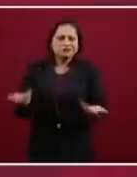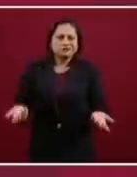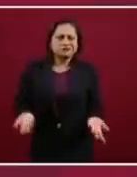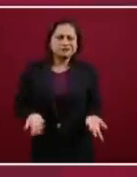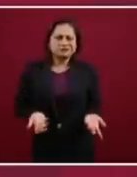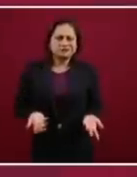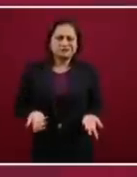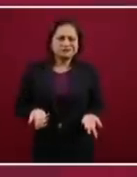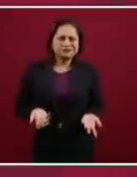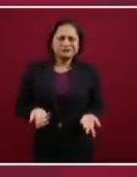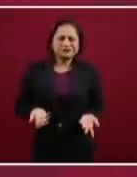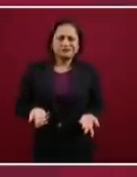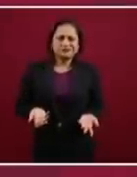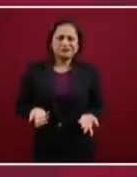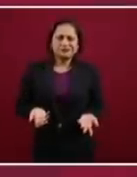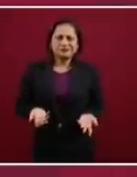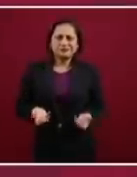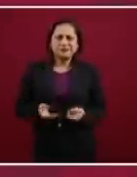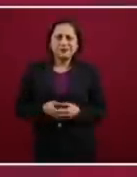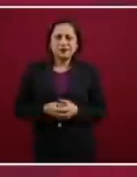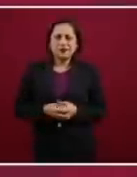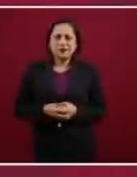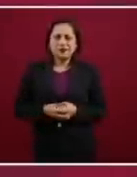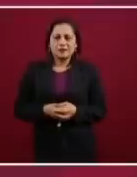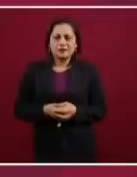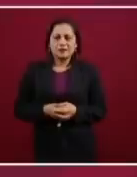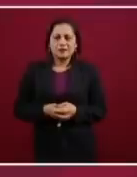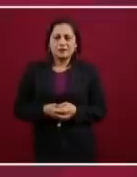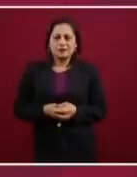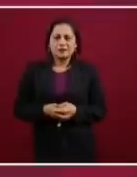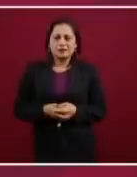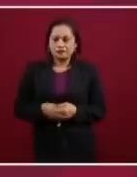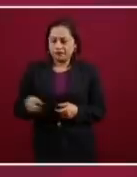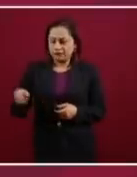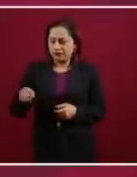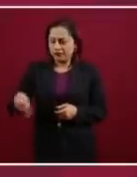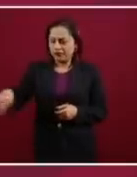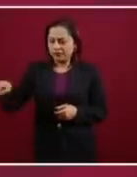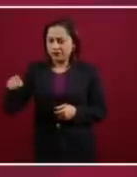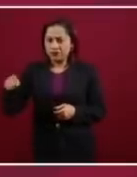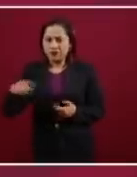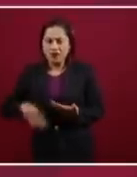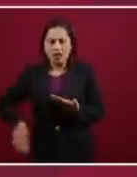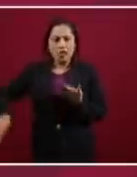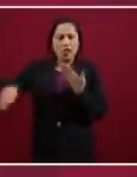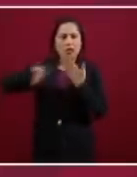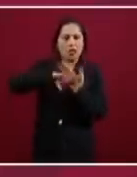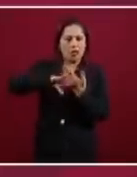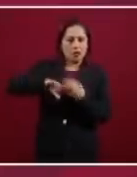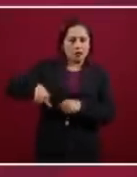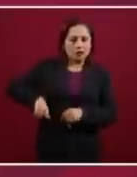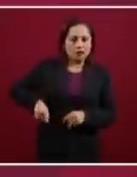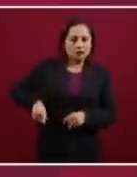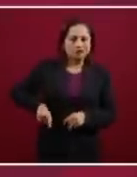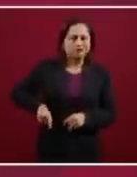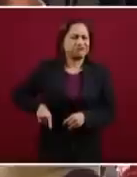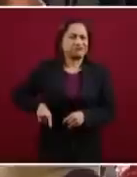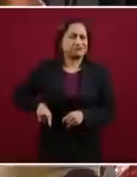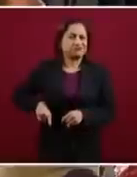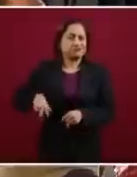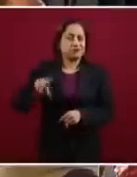es posible enfrentar al estado porque no es además